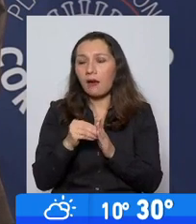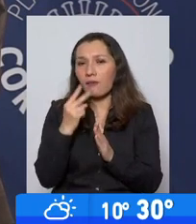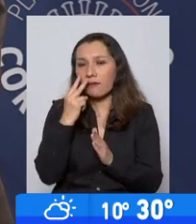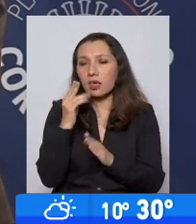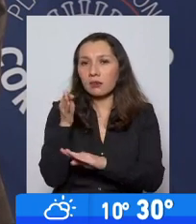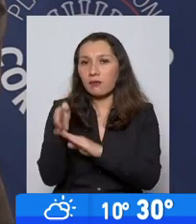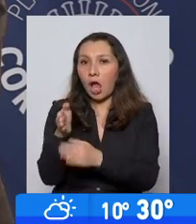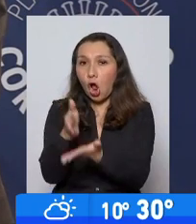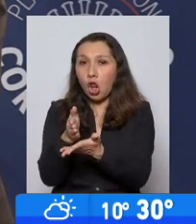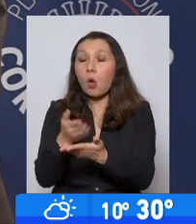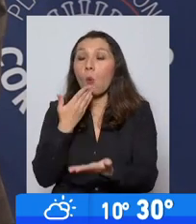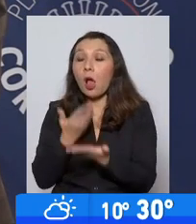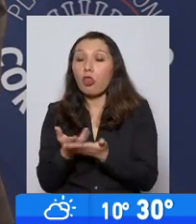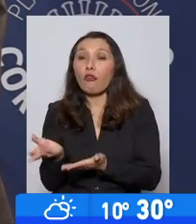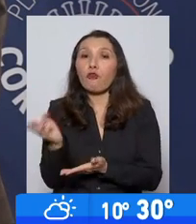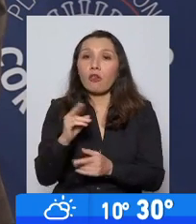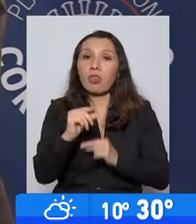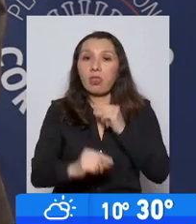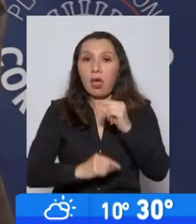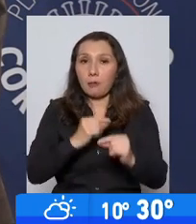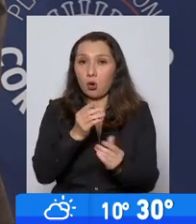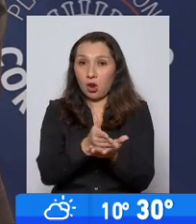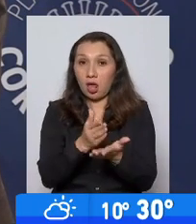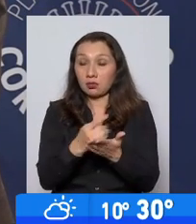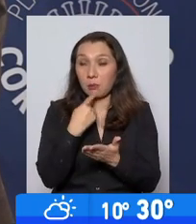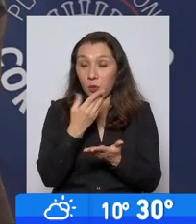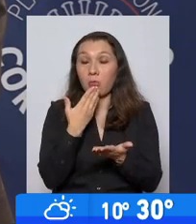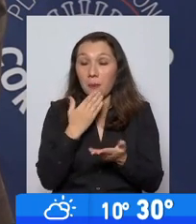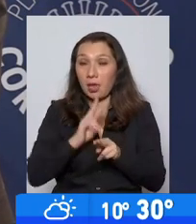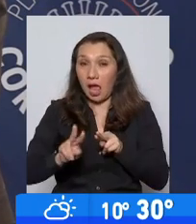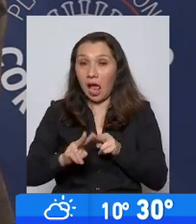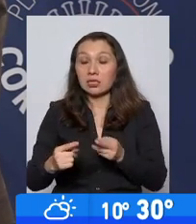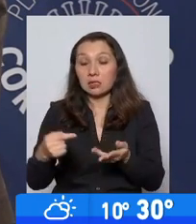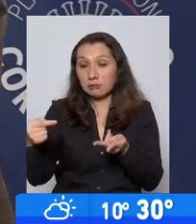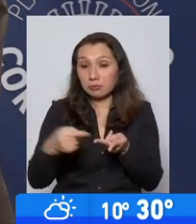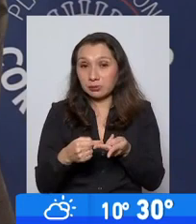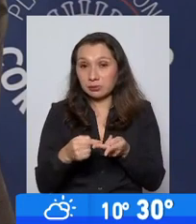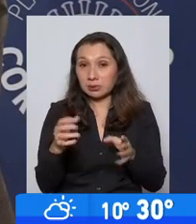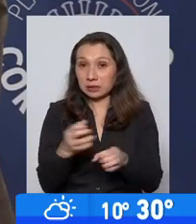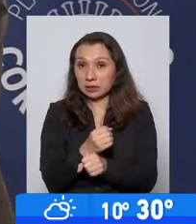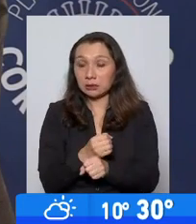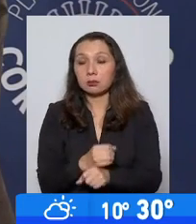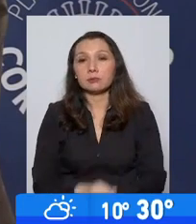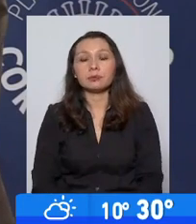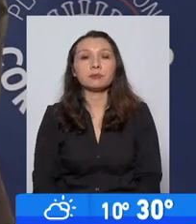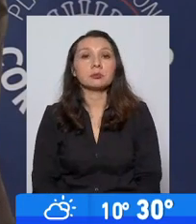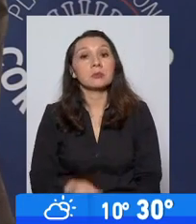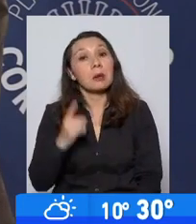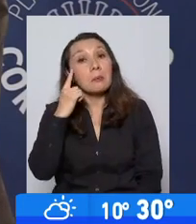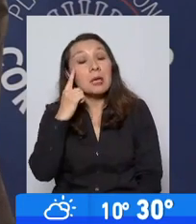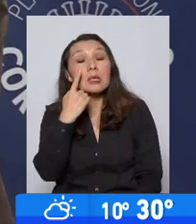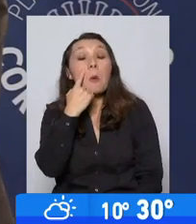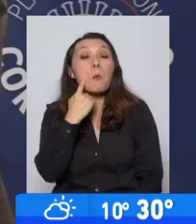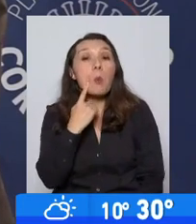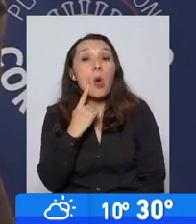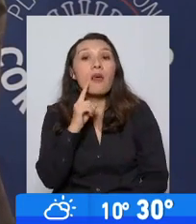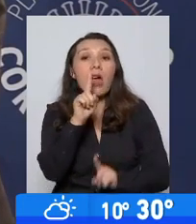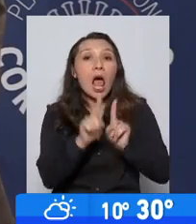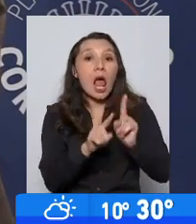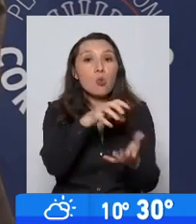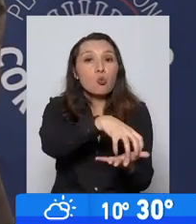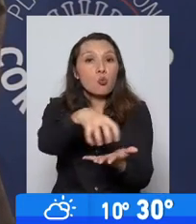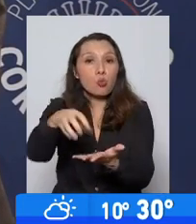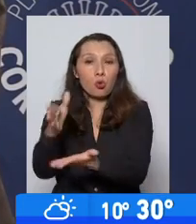los colegios, cuando empiecen este retorno gradual a clases, también implementar este test? Se considera hacer un muestreo en colegios,